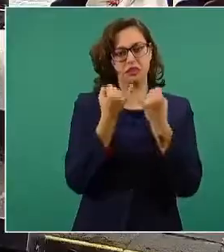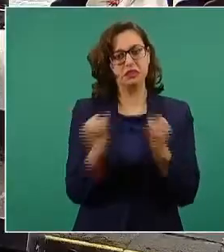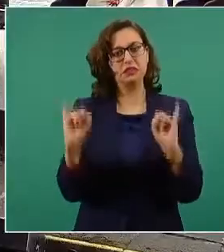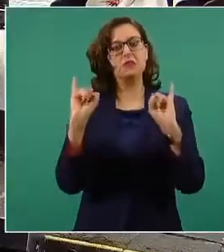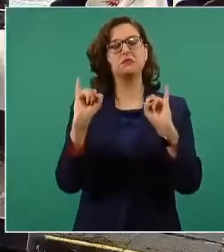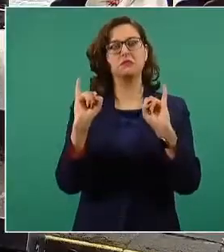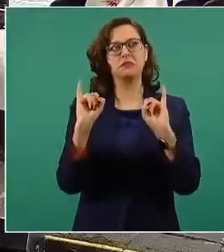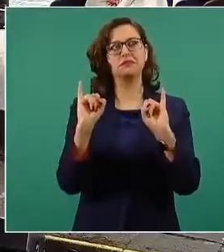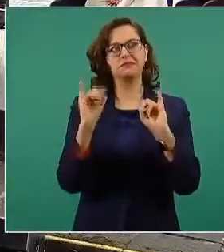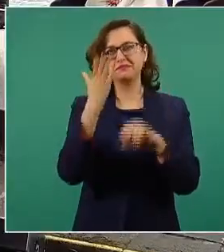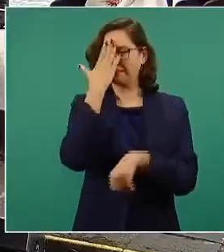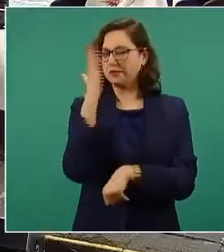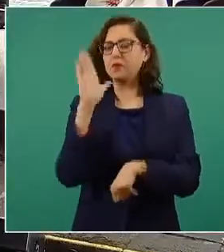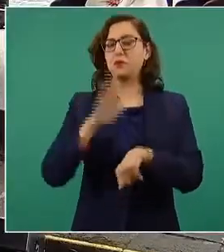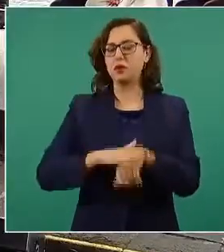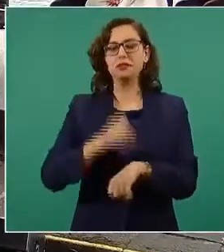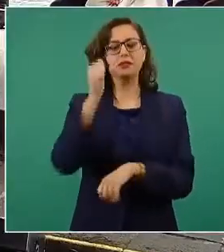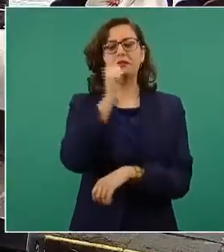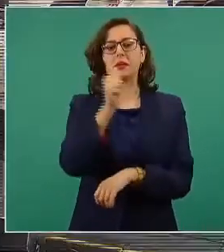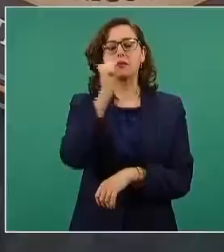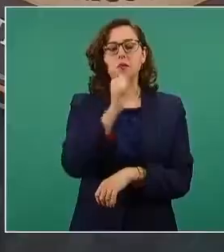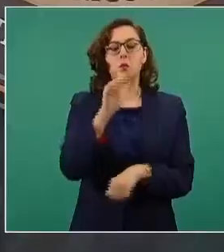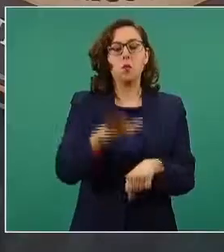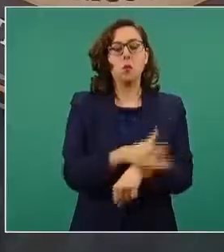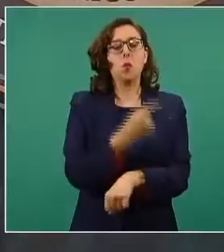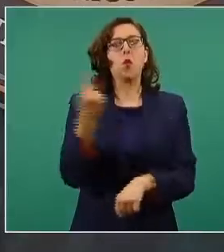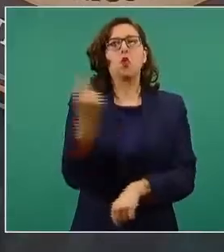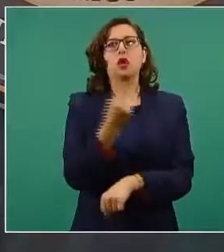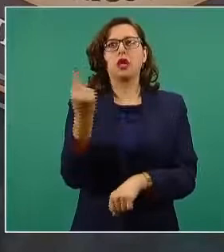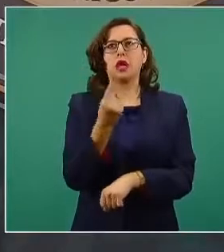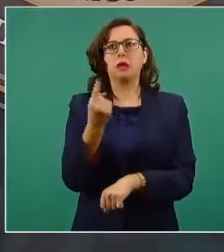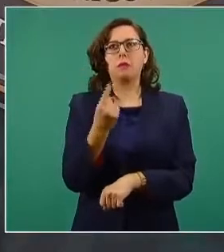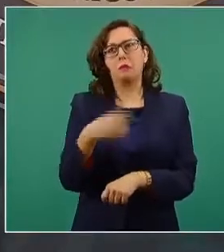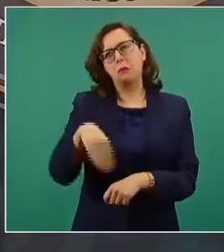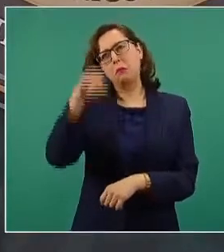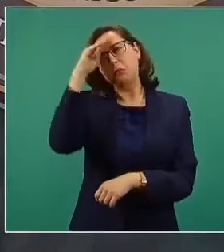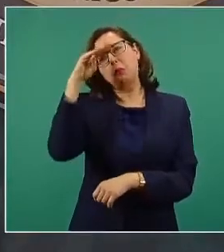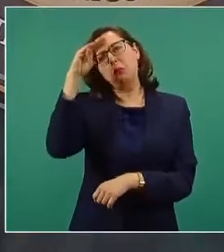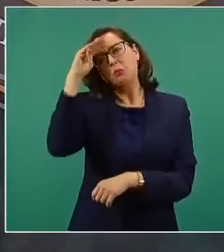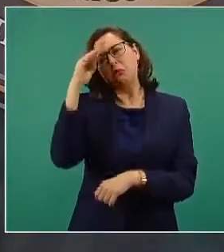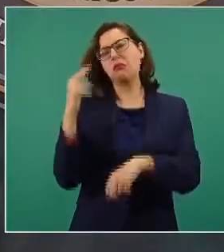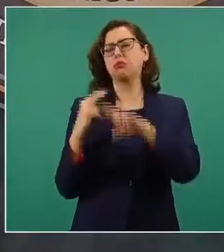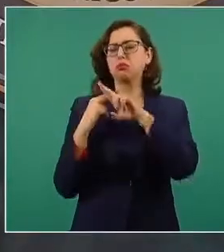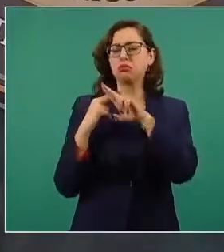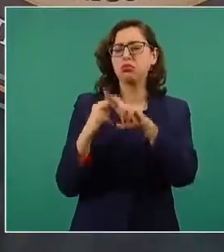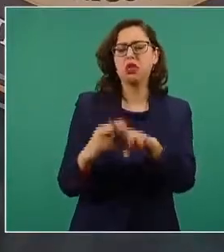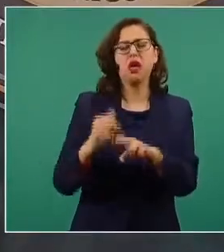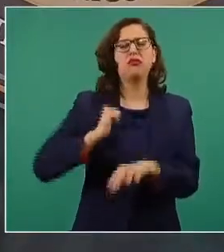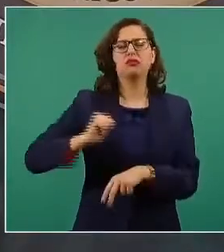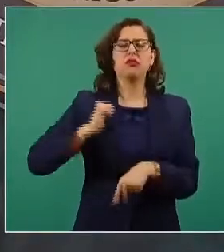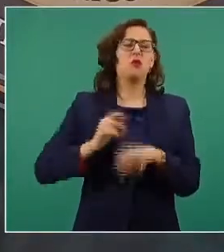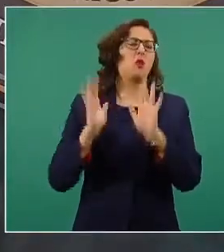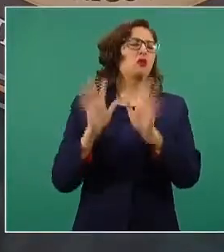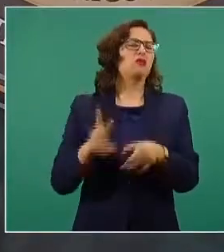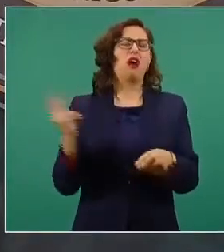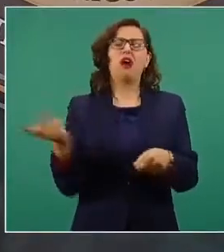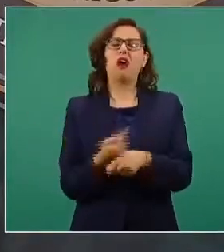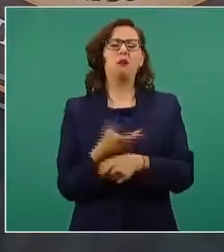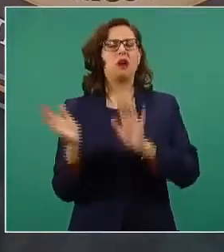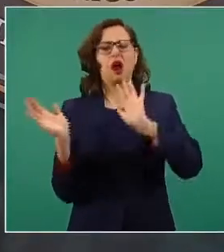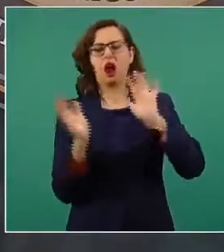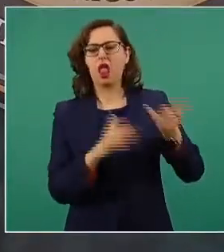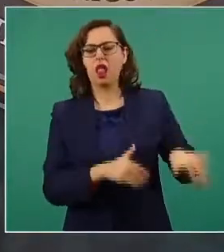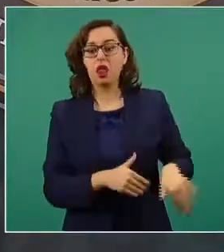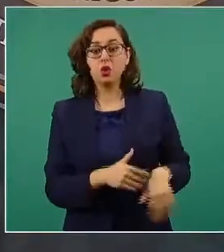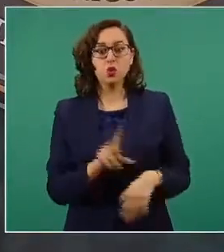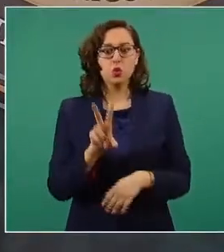no se pensó como apenas un aniversario o un hecho del pasado, sino como